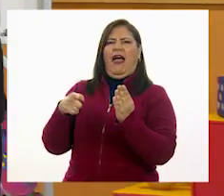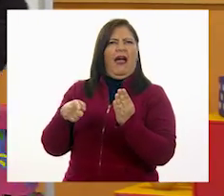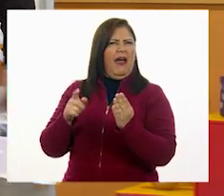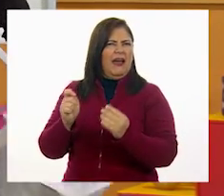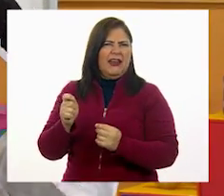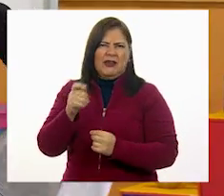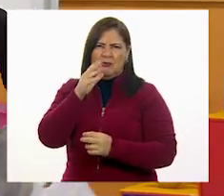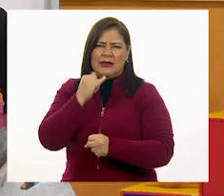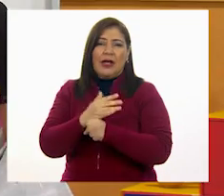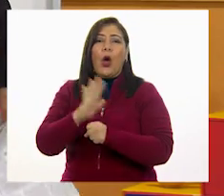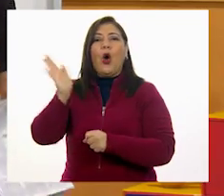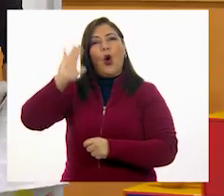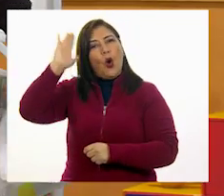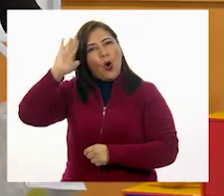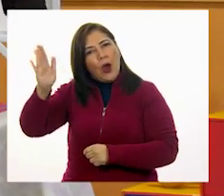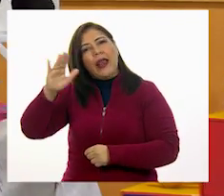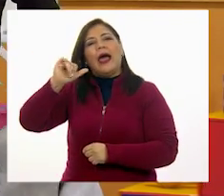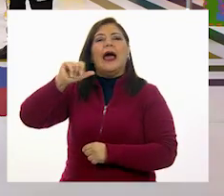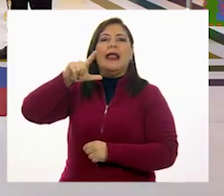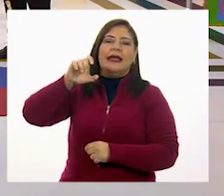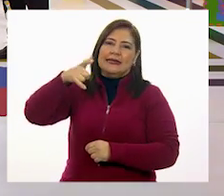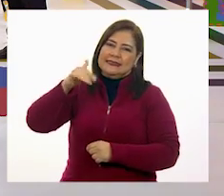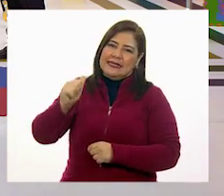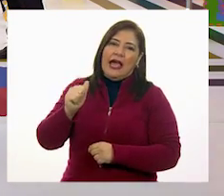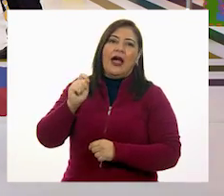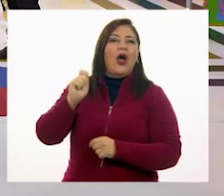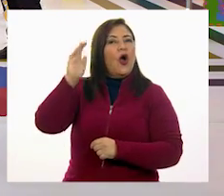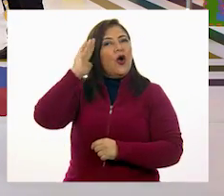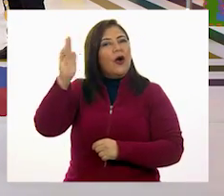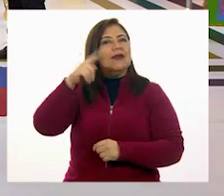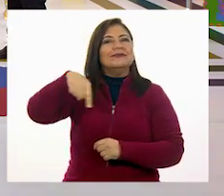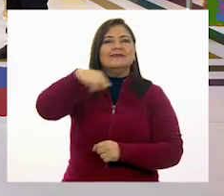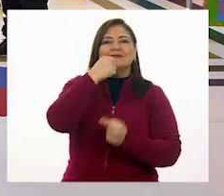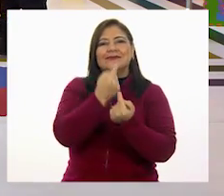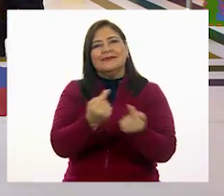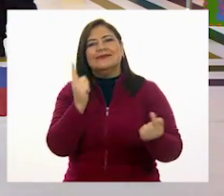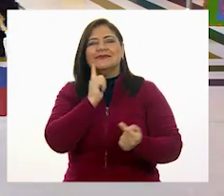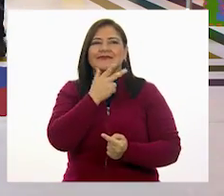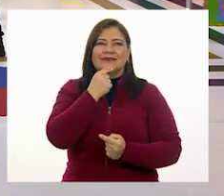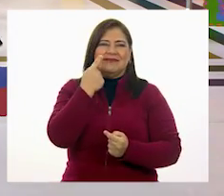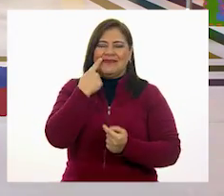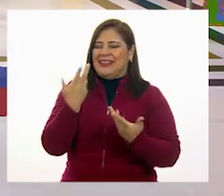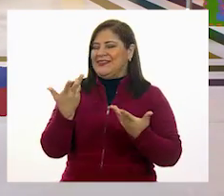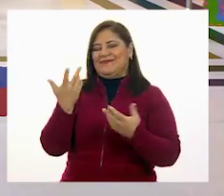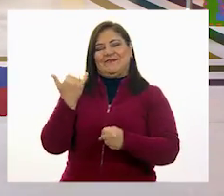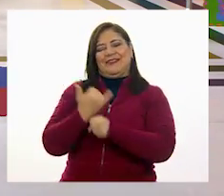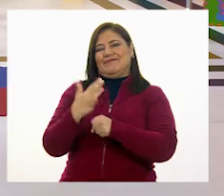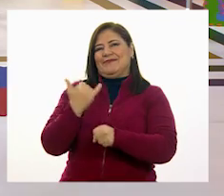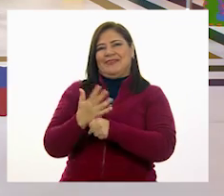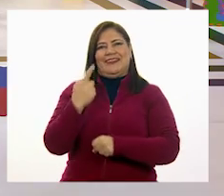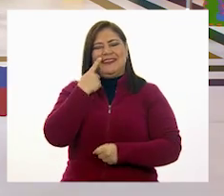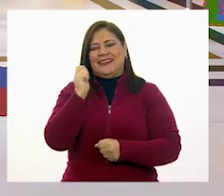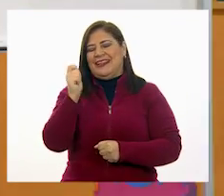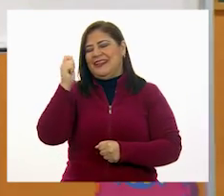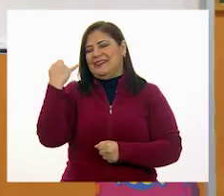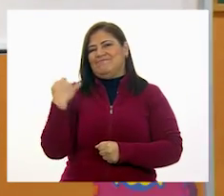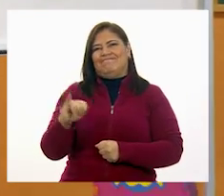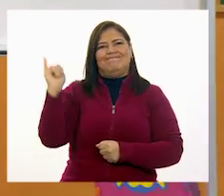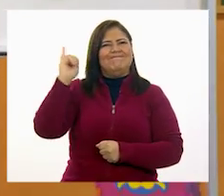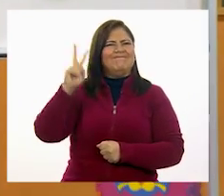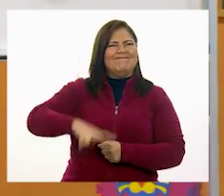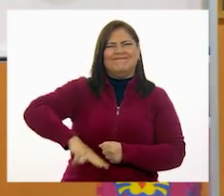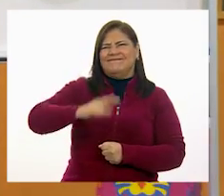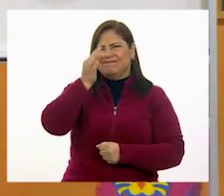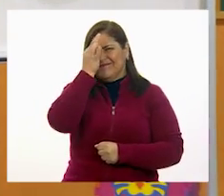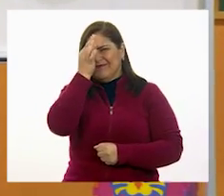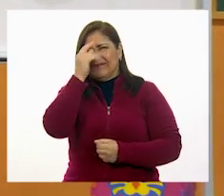Hola, Alexia, ¿cómo estás? ¿Sí? Hola, niñas y niños. No. ¿Qué estás leyendo, profe Ramiro? Ridículo. Es una tontería